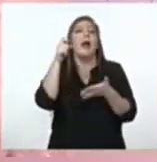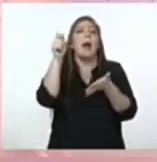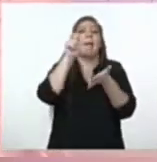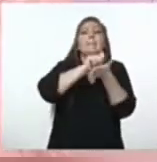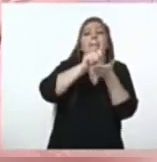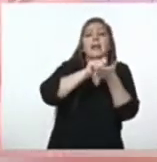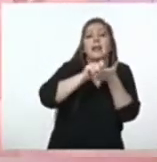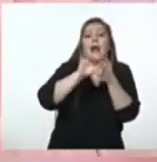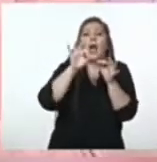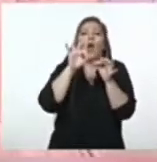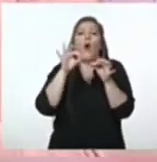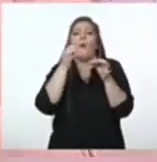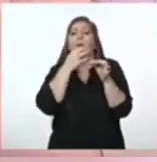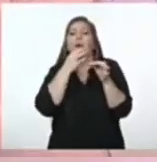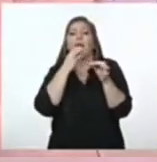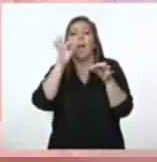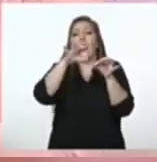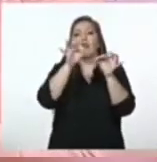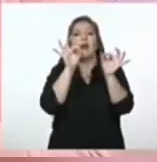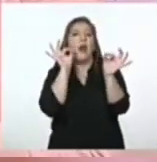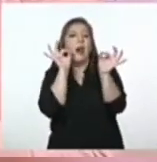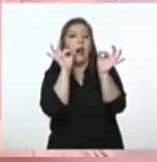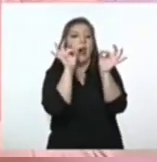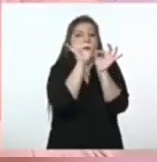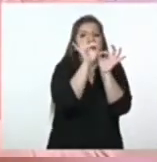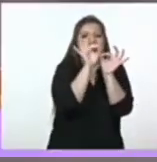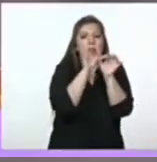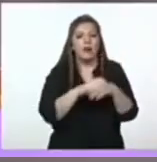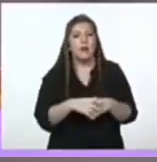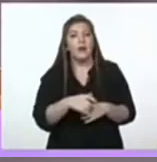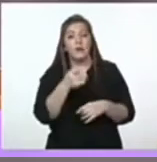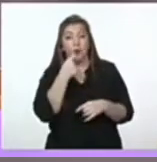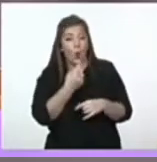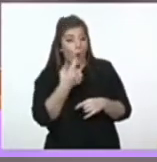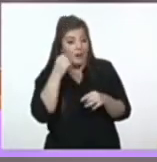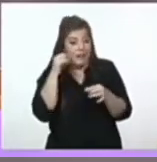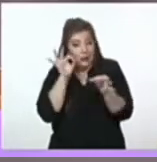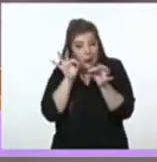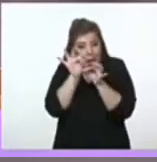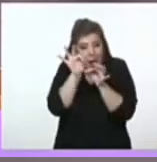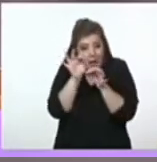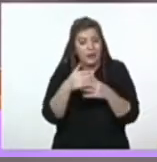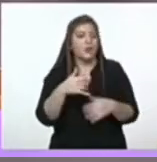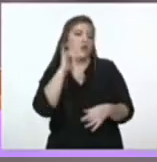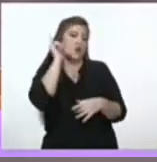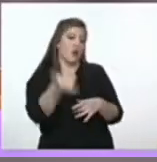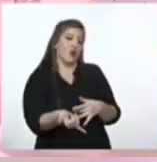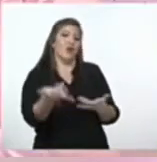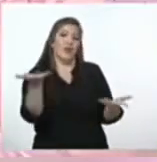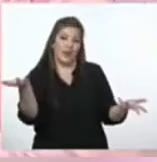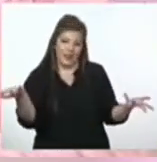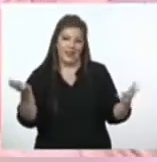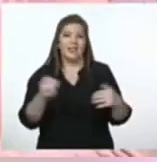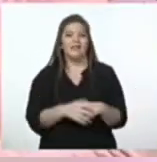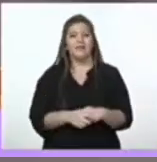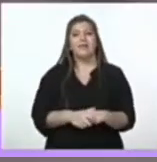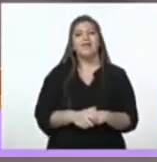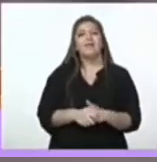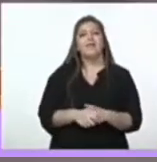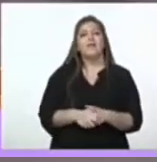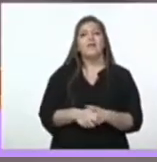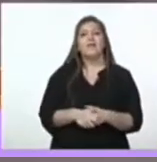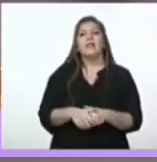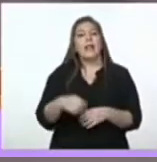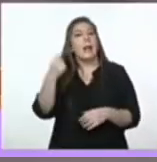para enhebrar una aguja. Claro. ¿Alguna vez enhebraste una aguja? Sí. Muy bien. Sí. Ahí se ponen en juego. No, pero